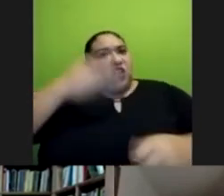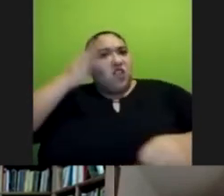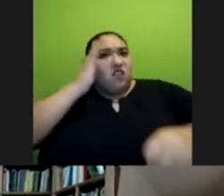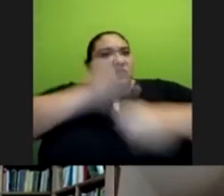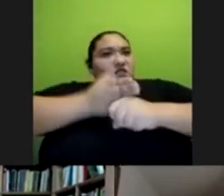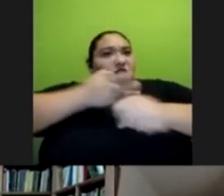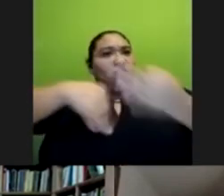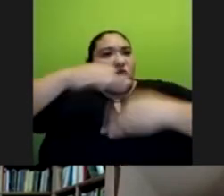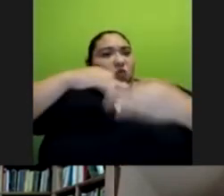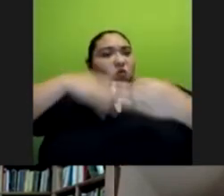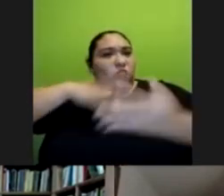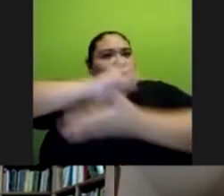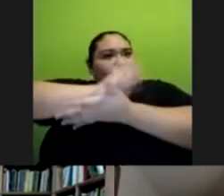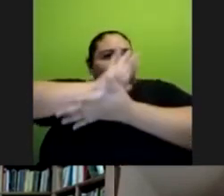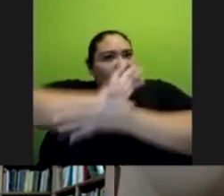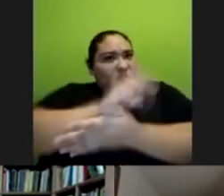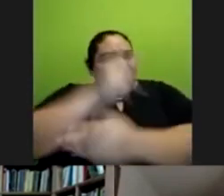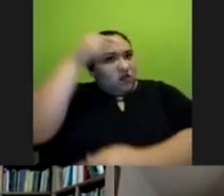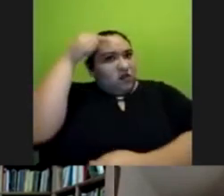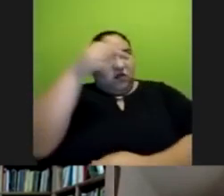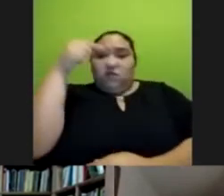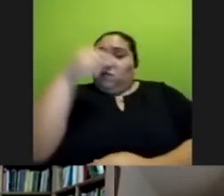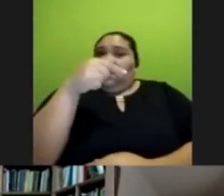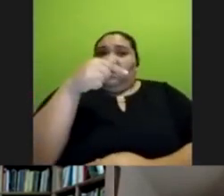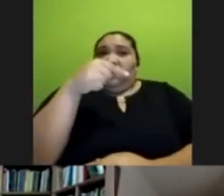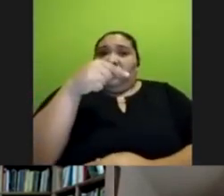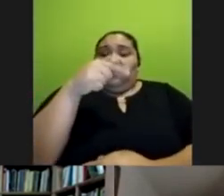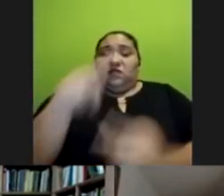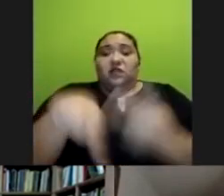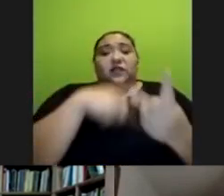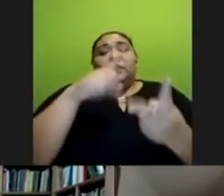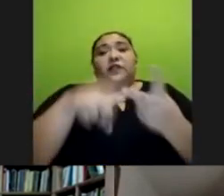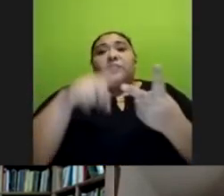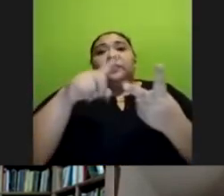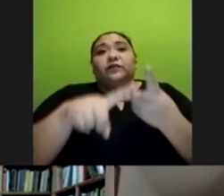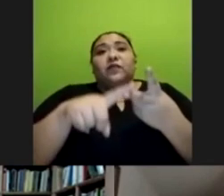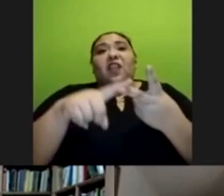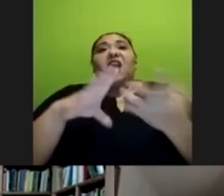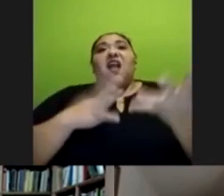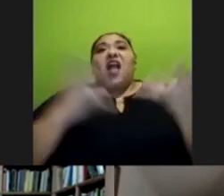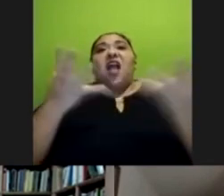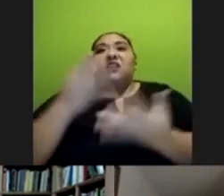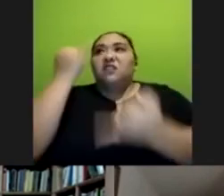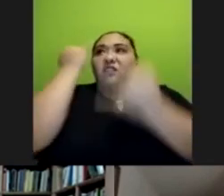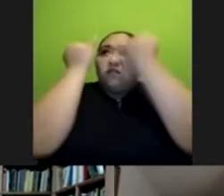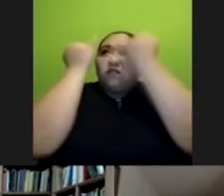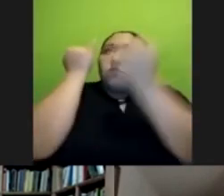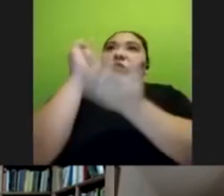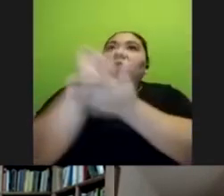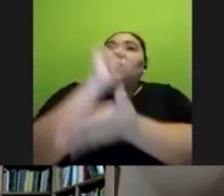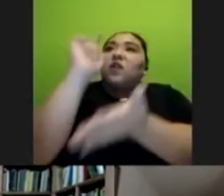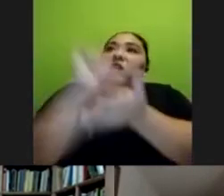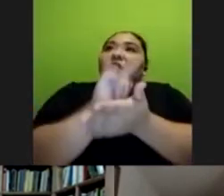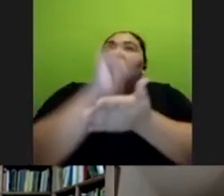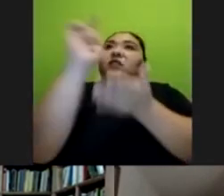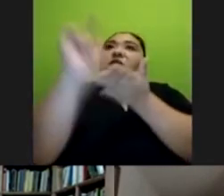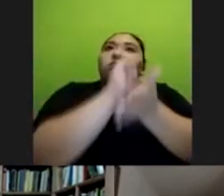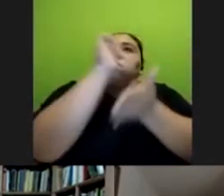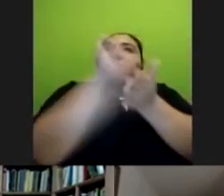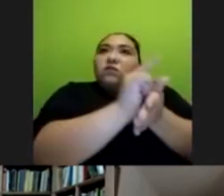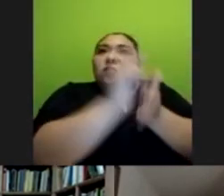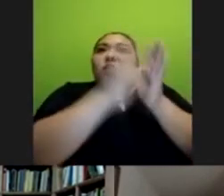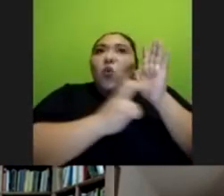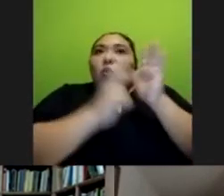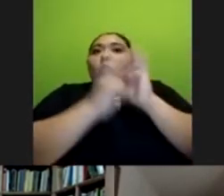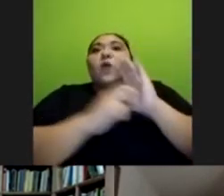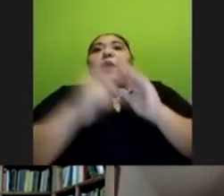diseño de políticas públicas, de intervenciones estatales, donde más o menos se ha debilitado la realización